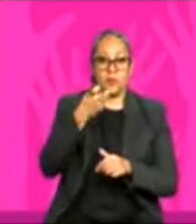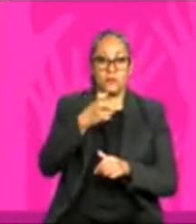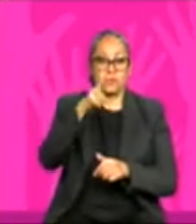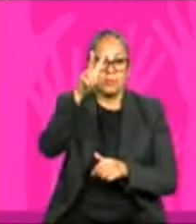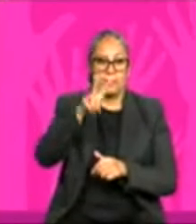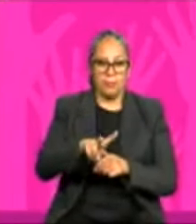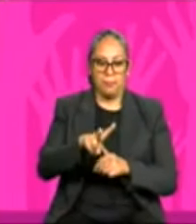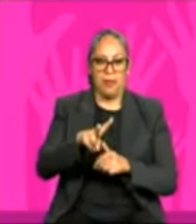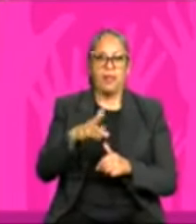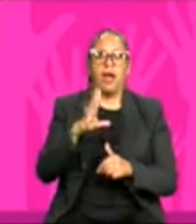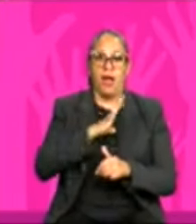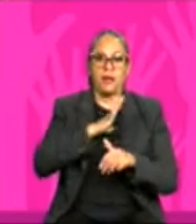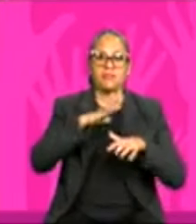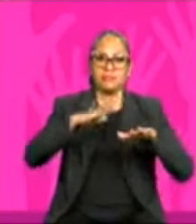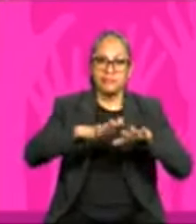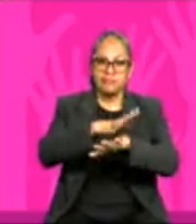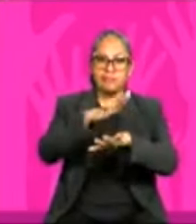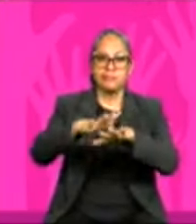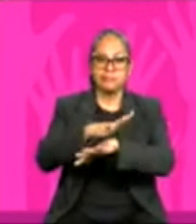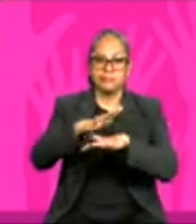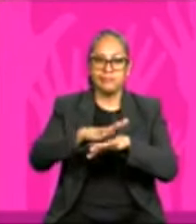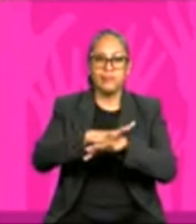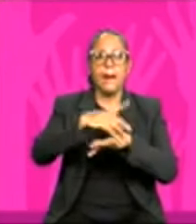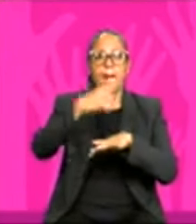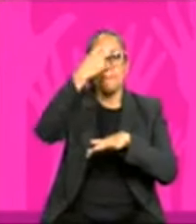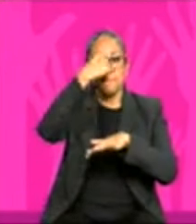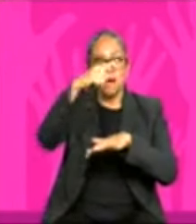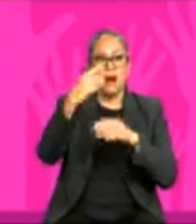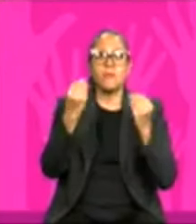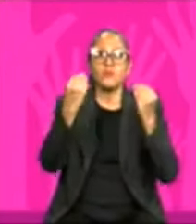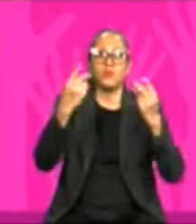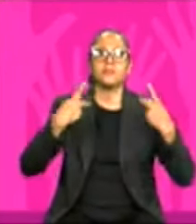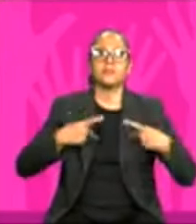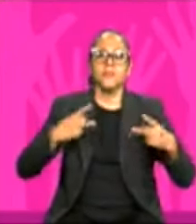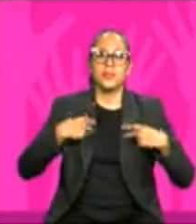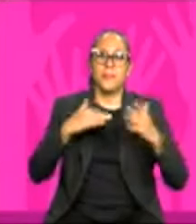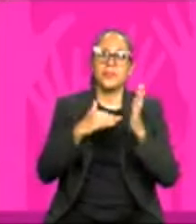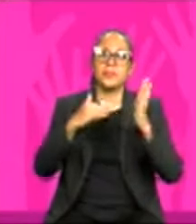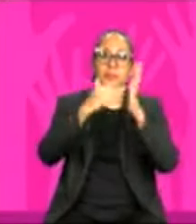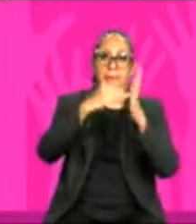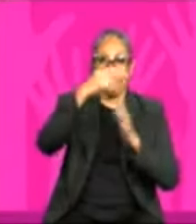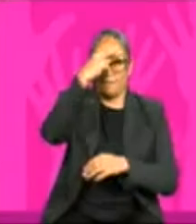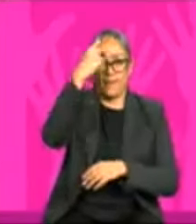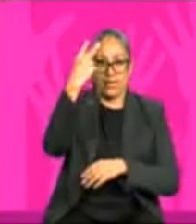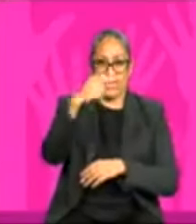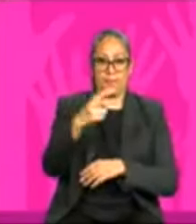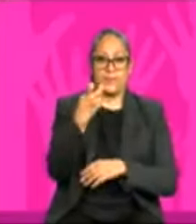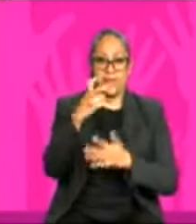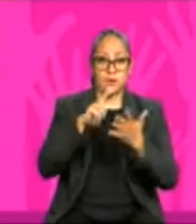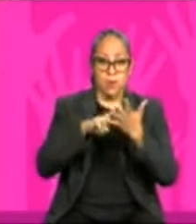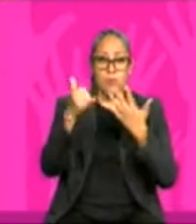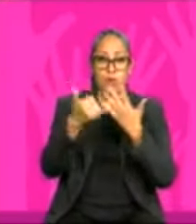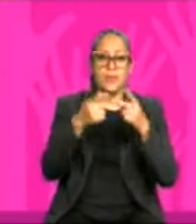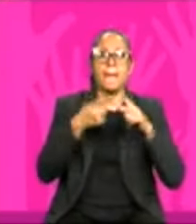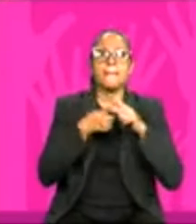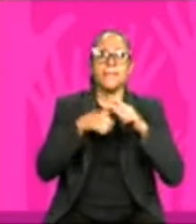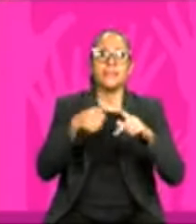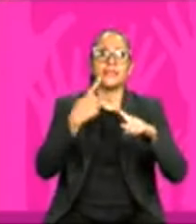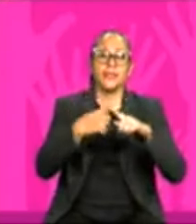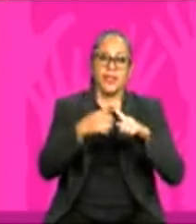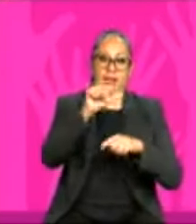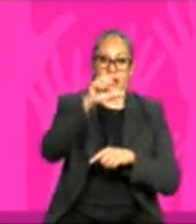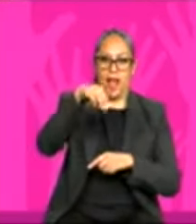ha transformado la vida de millones de mexicanos en poco tiempo. El proyecto que impulsó Andrés Manuel López Obrador y